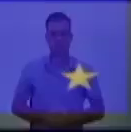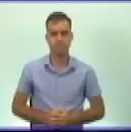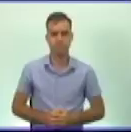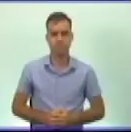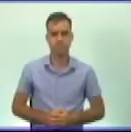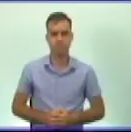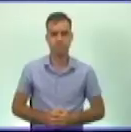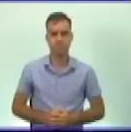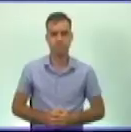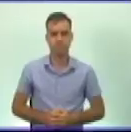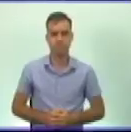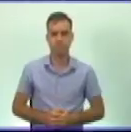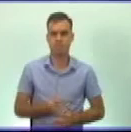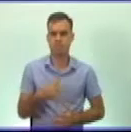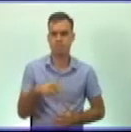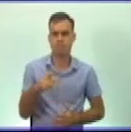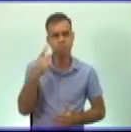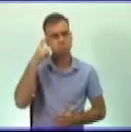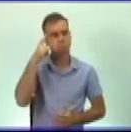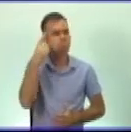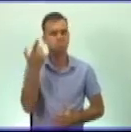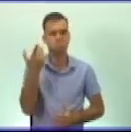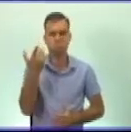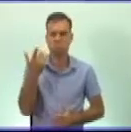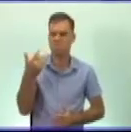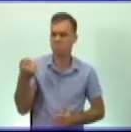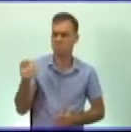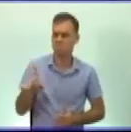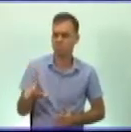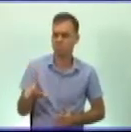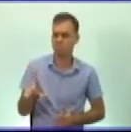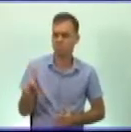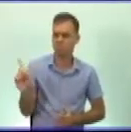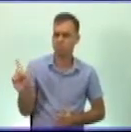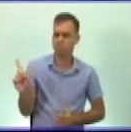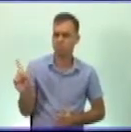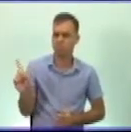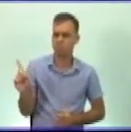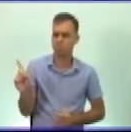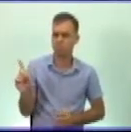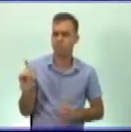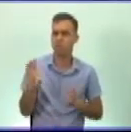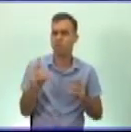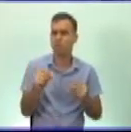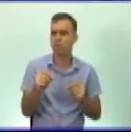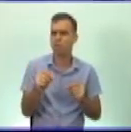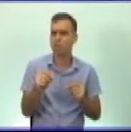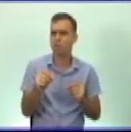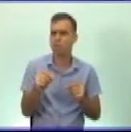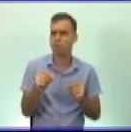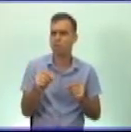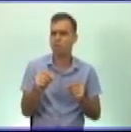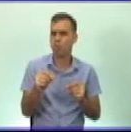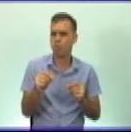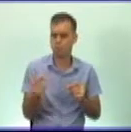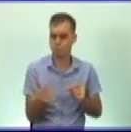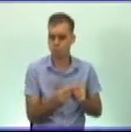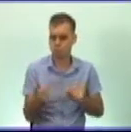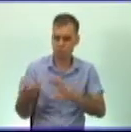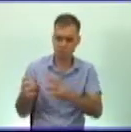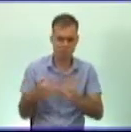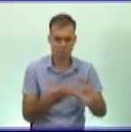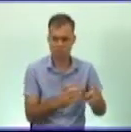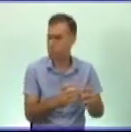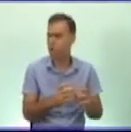Fíjense, ustedes dirán, bueno, el área lateral ahí no está con 2 cifras esenciales, porque esa tarea es de ustedes. Yo quiero saber